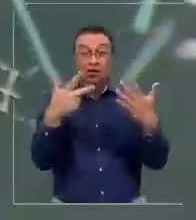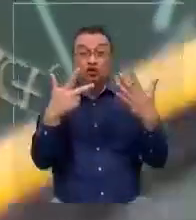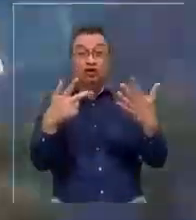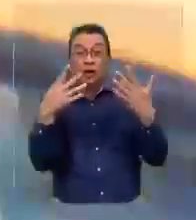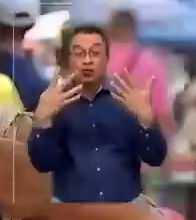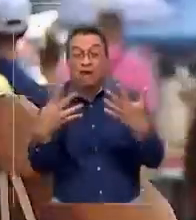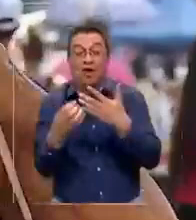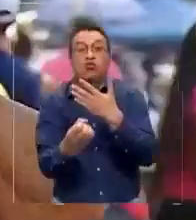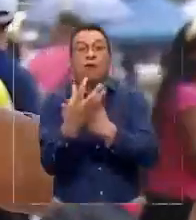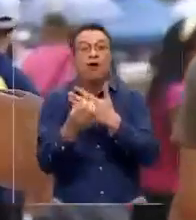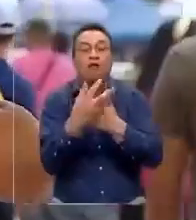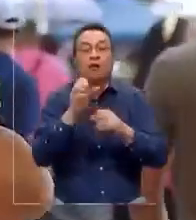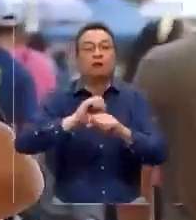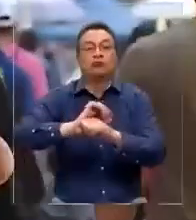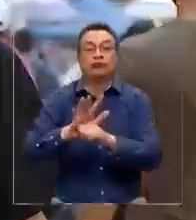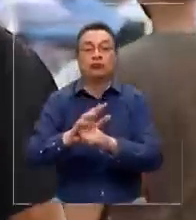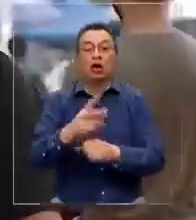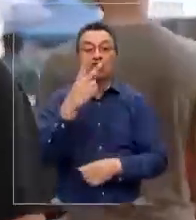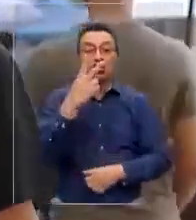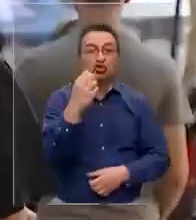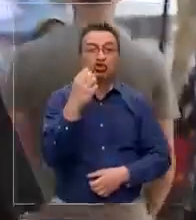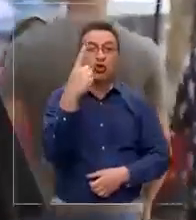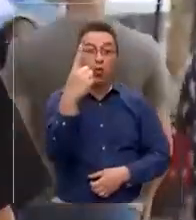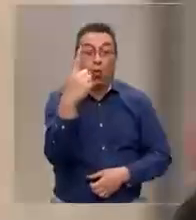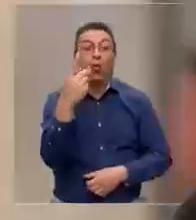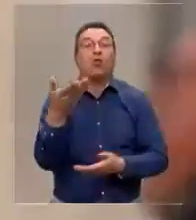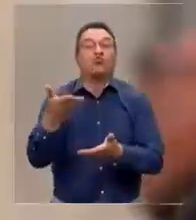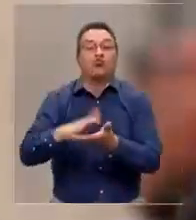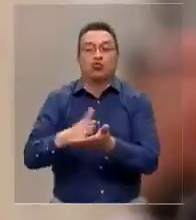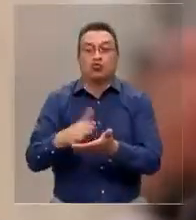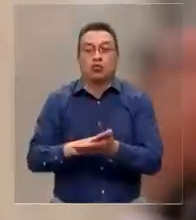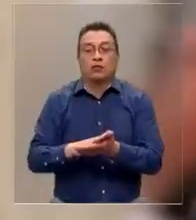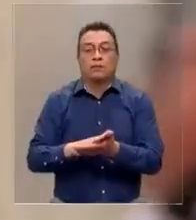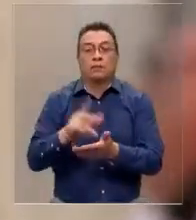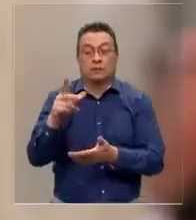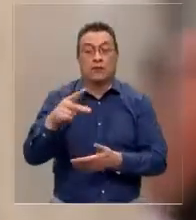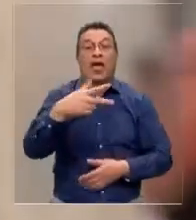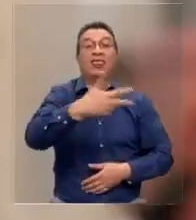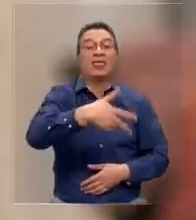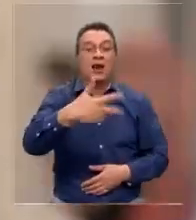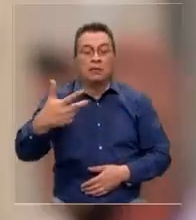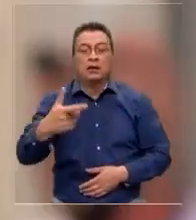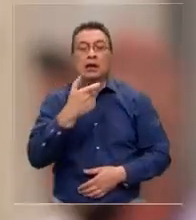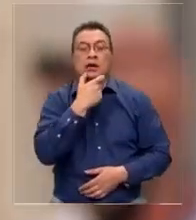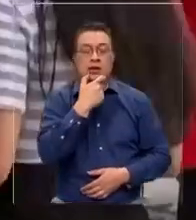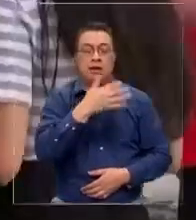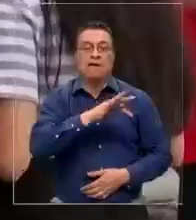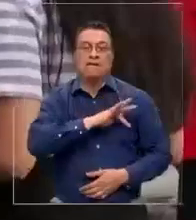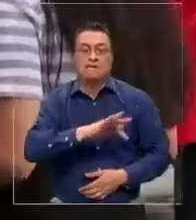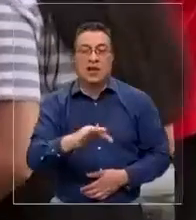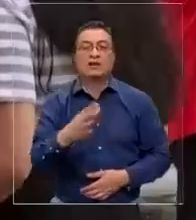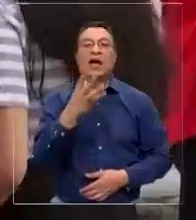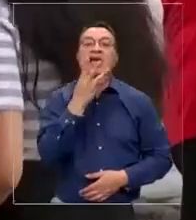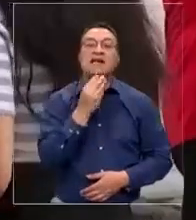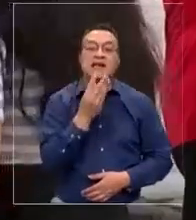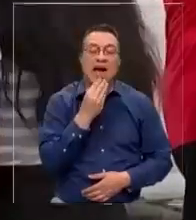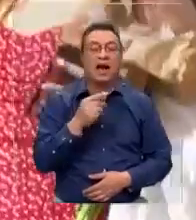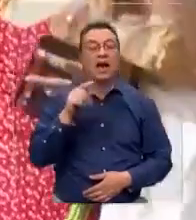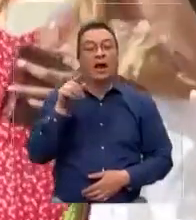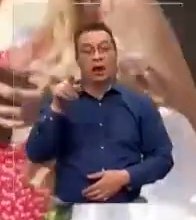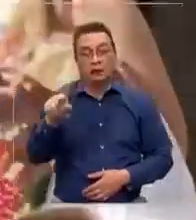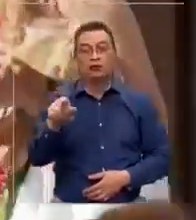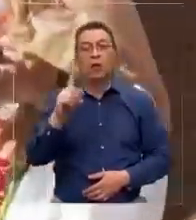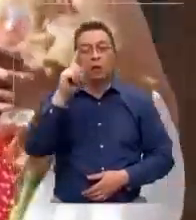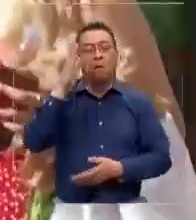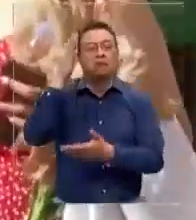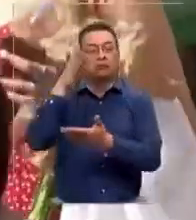35.789 casos nuevos y 201 fallecidos. Países como Dinamarca, Reino Unido, Francia, Israel, entre varios más, han